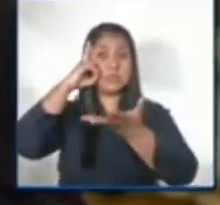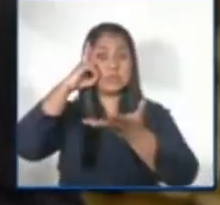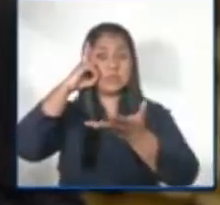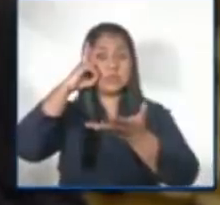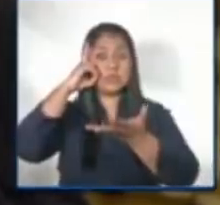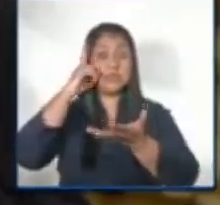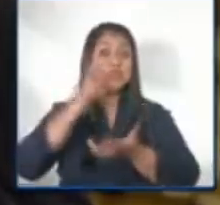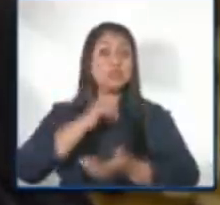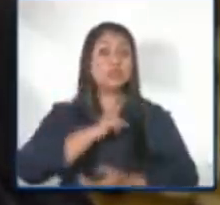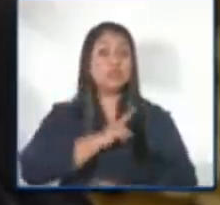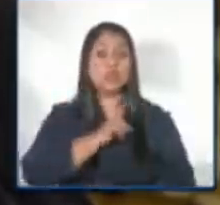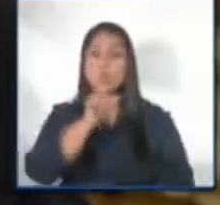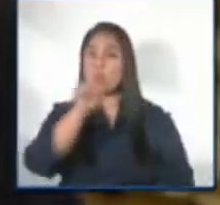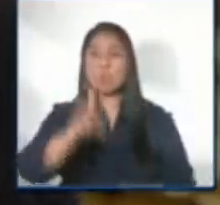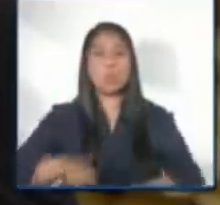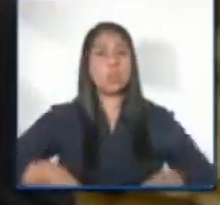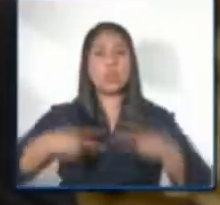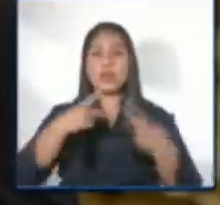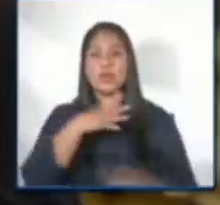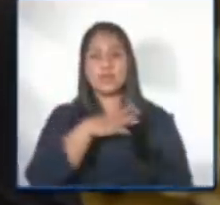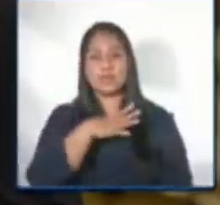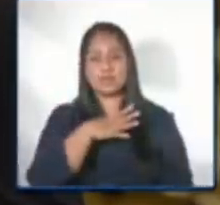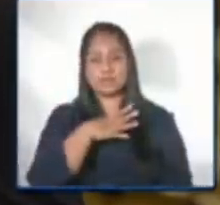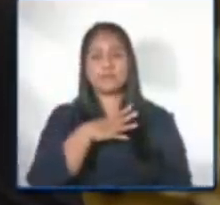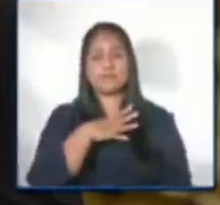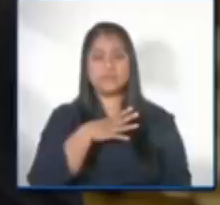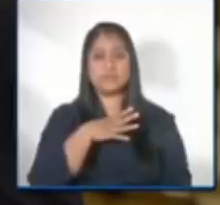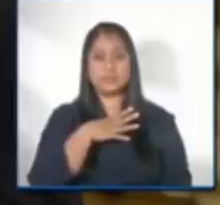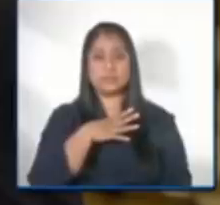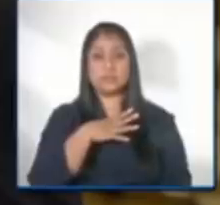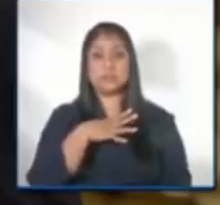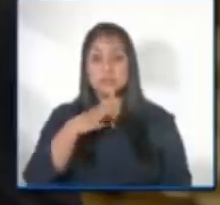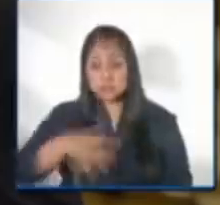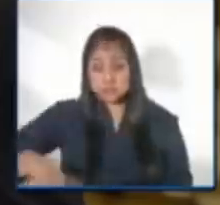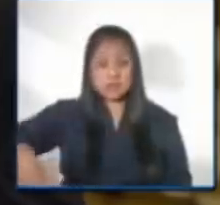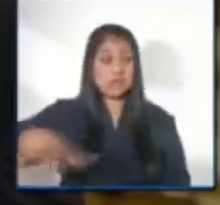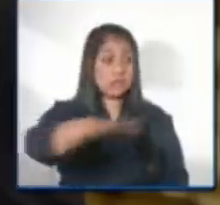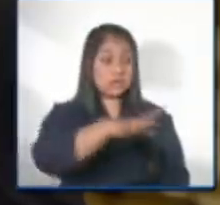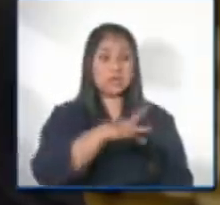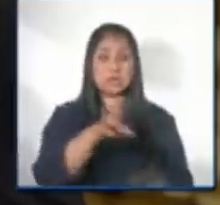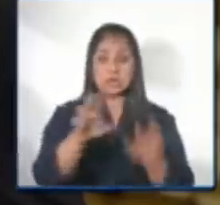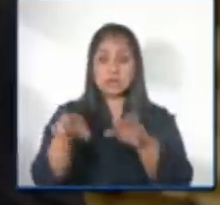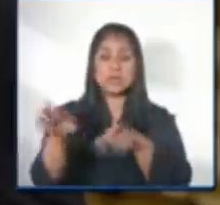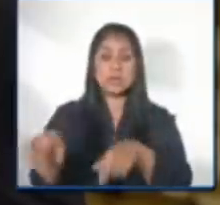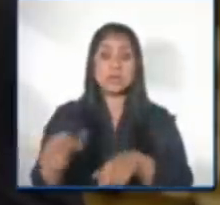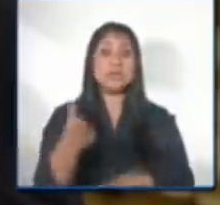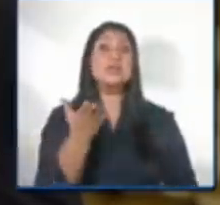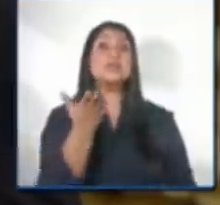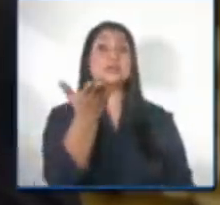Solo una vida tenemos y la población les está